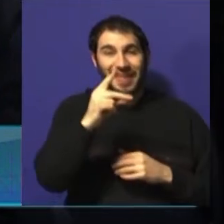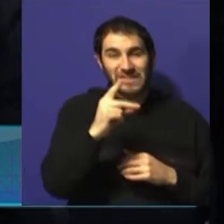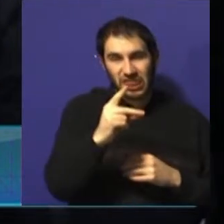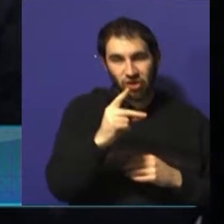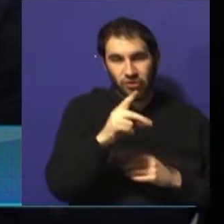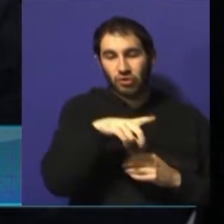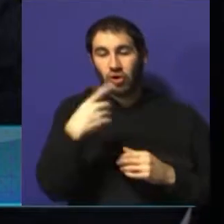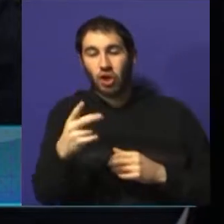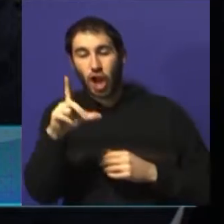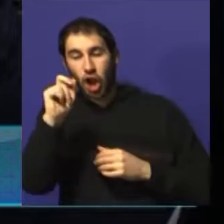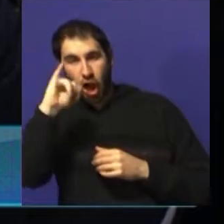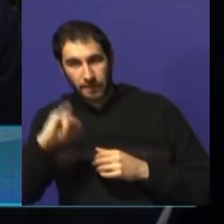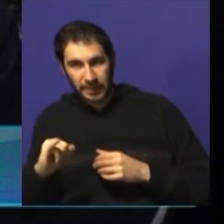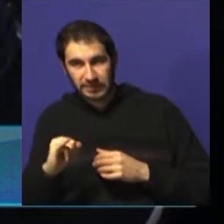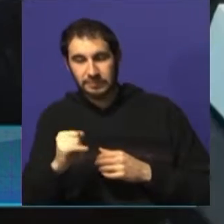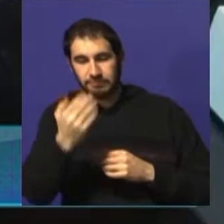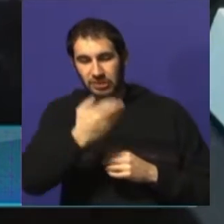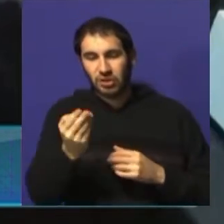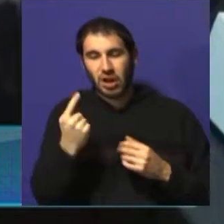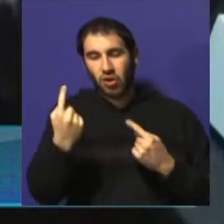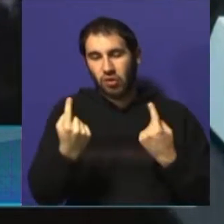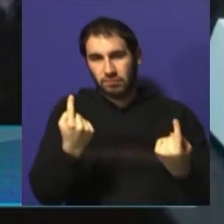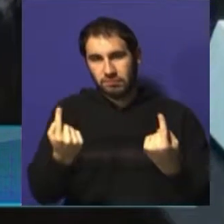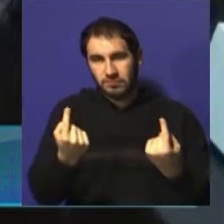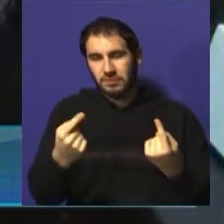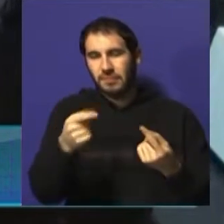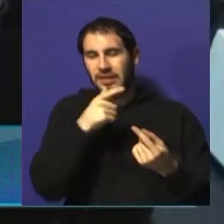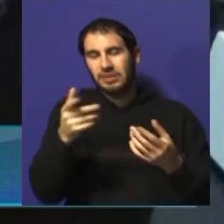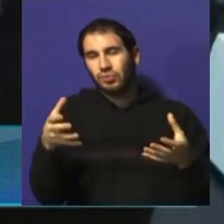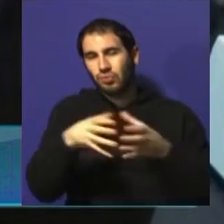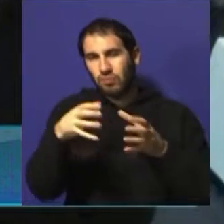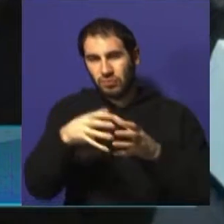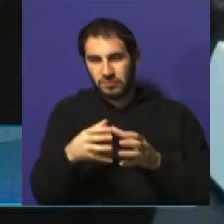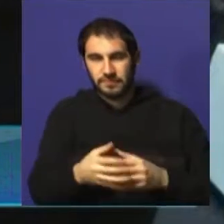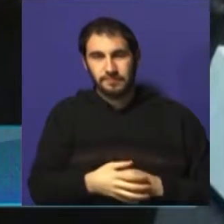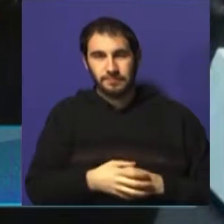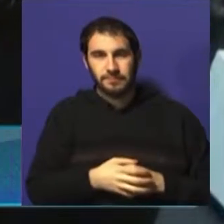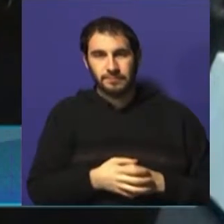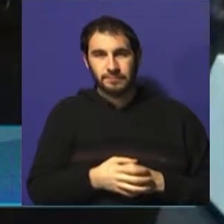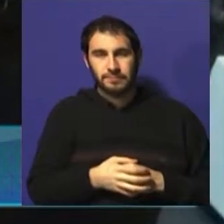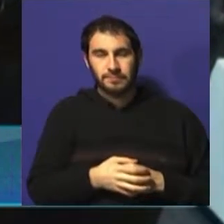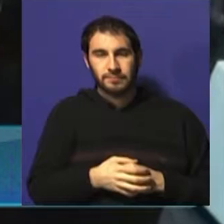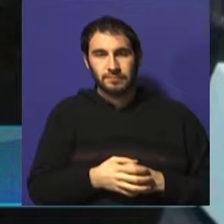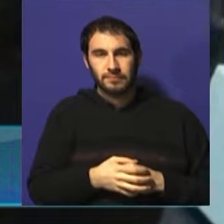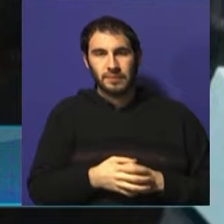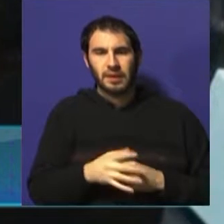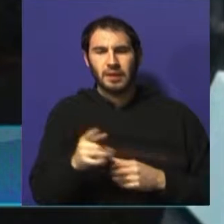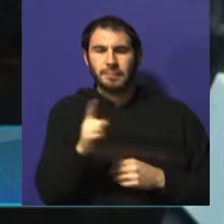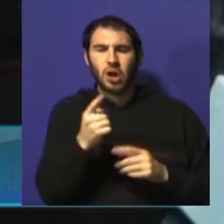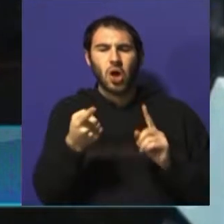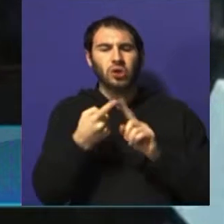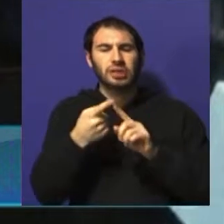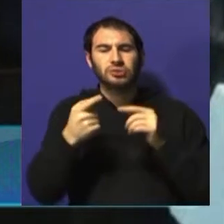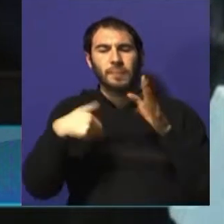José López eran dos pingüinos de pura cepa, digamos, ¿no? Pero con quien tenía más